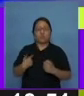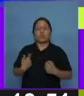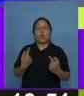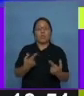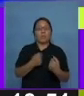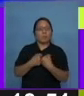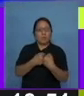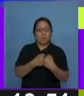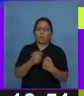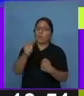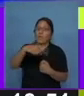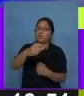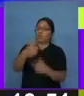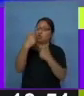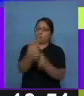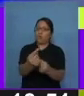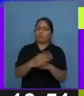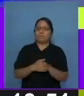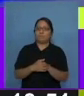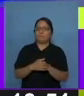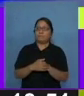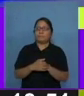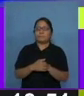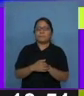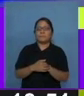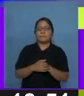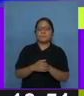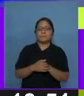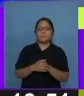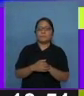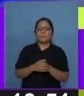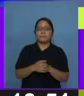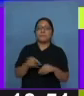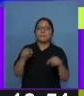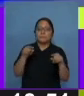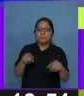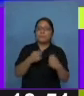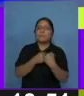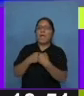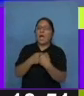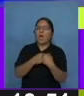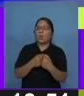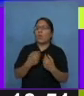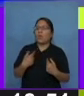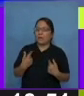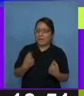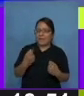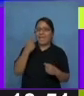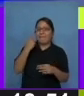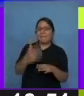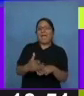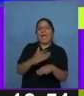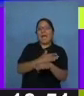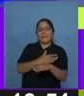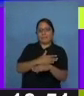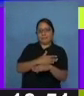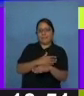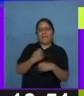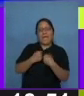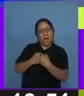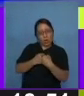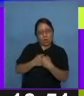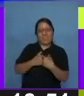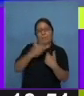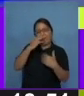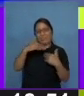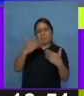fue acatada. Usted sabe, no acatar una conciliación siempre es pasible de sanciones. Sin embargo,